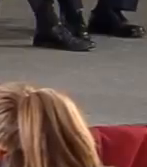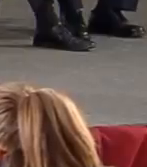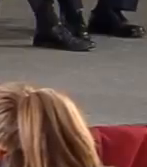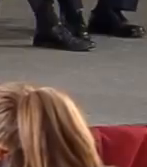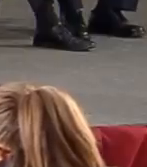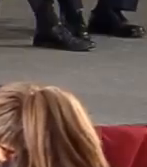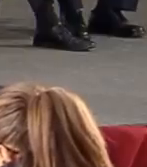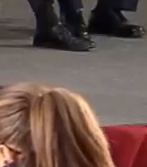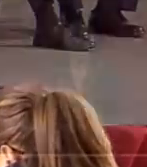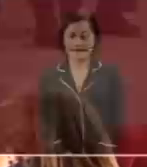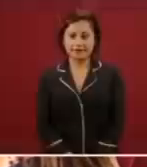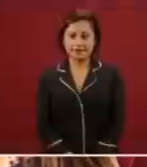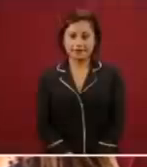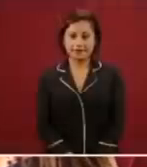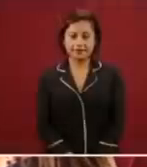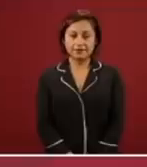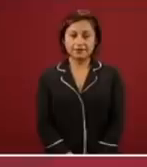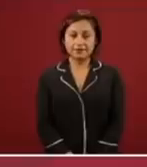sea, aquí y allá.